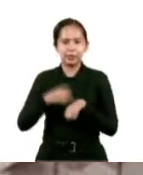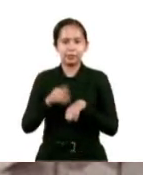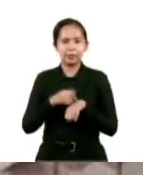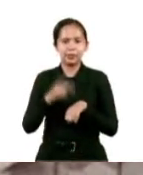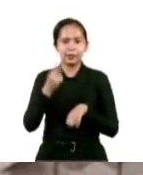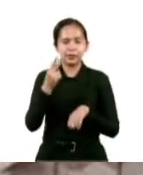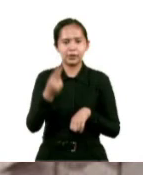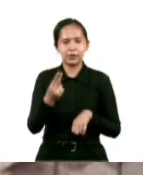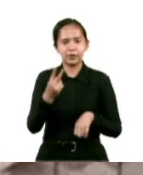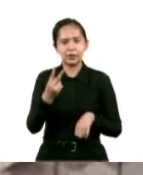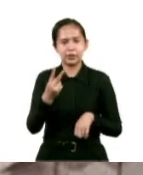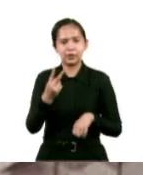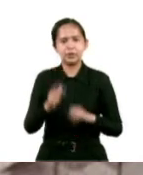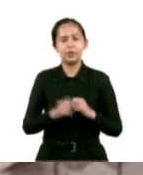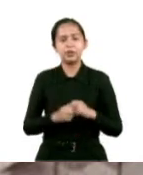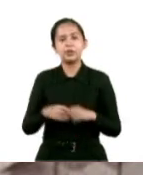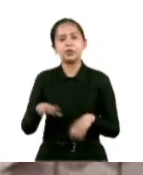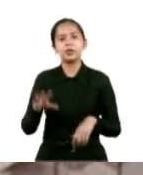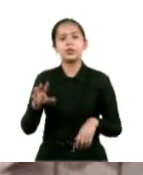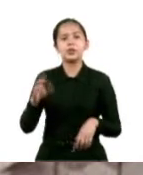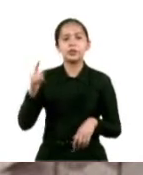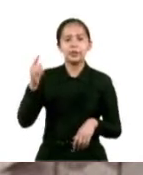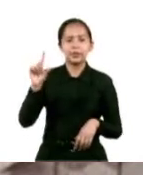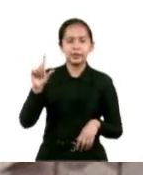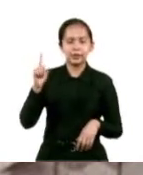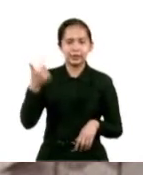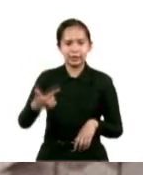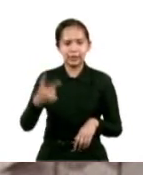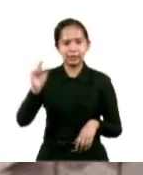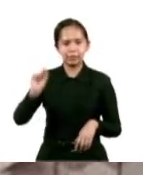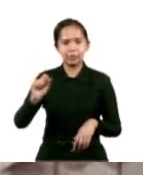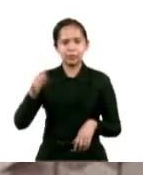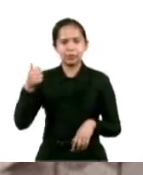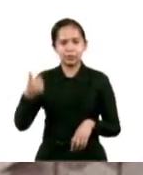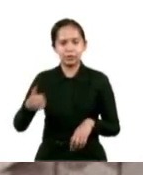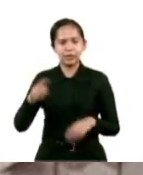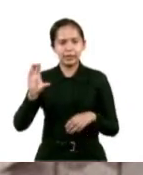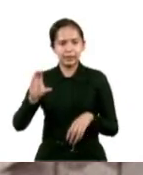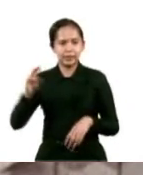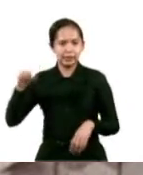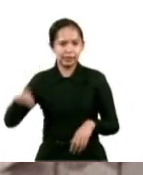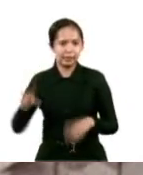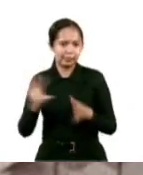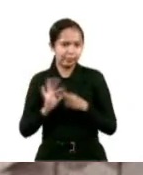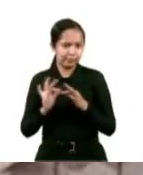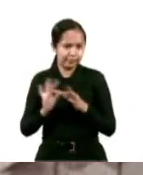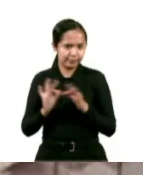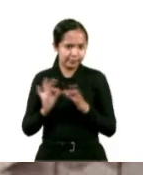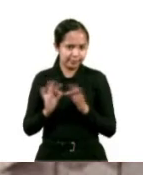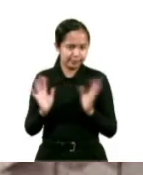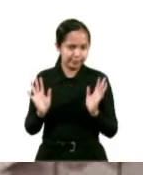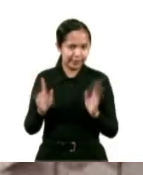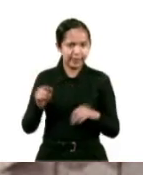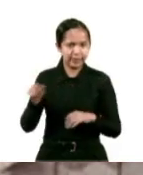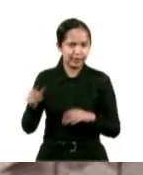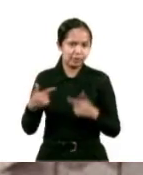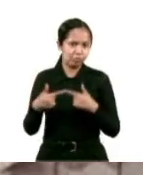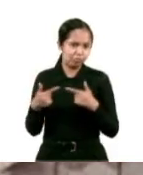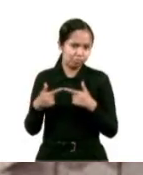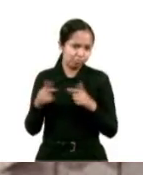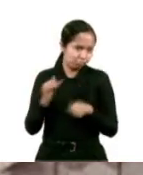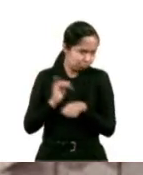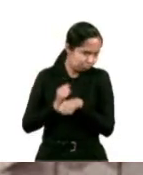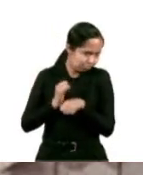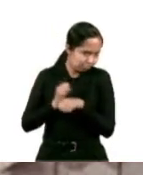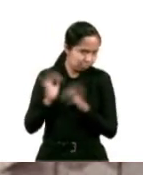2 correspondientes a 7.6 centímetros, que es lo que ellos infieren de las imágenes de Google,